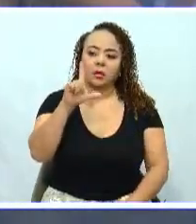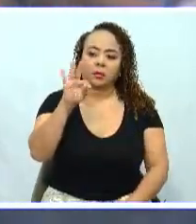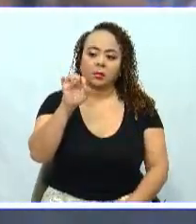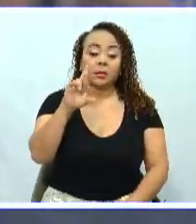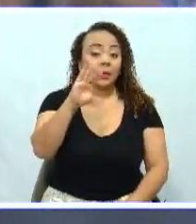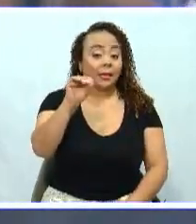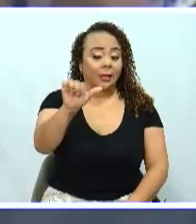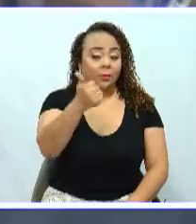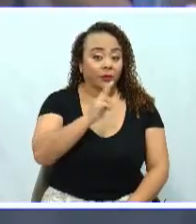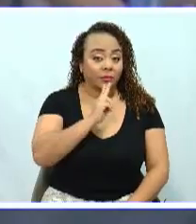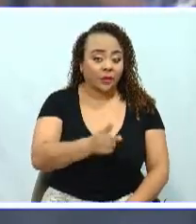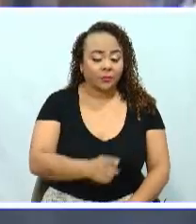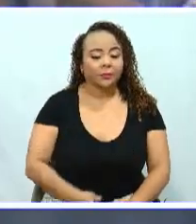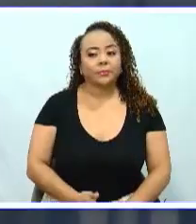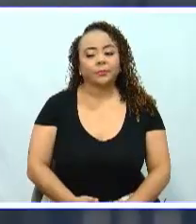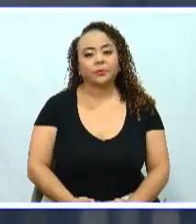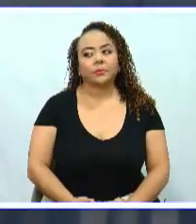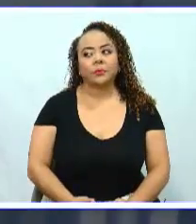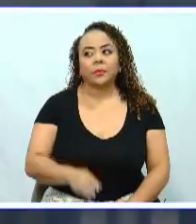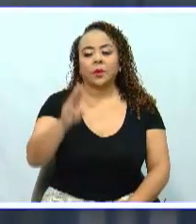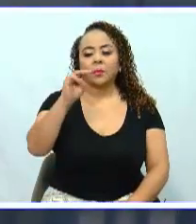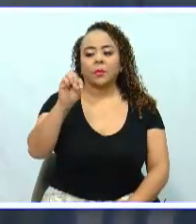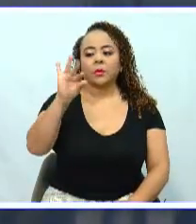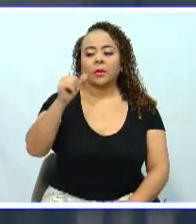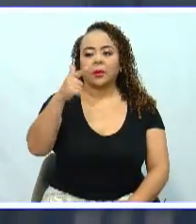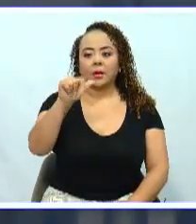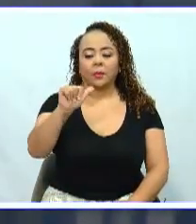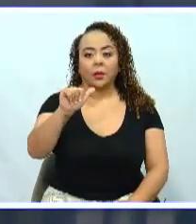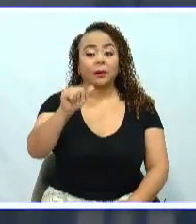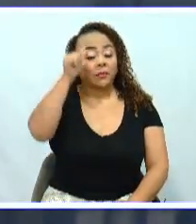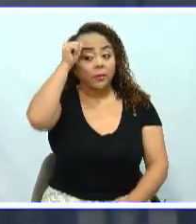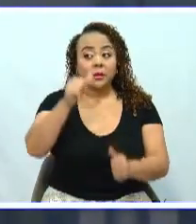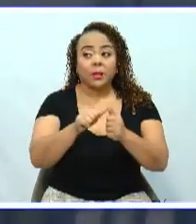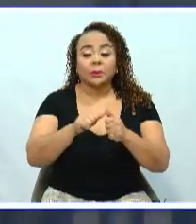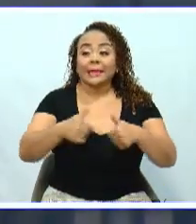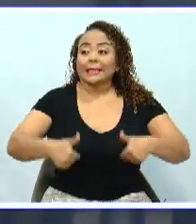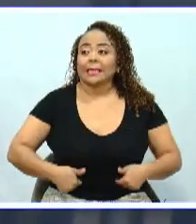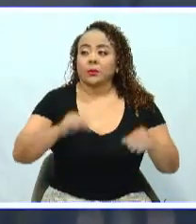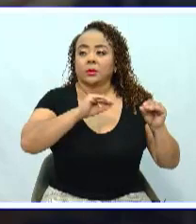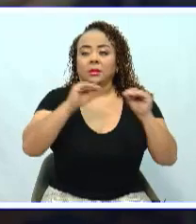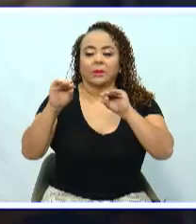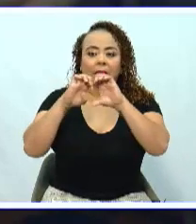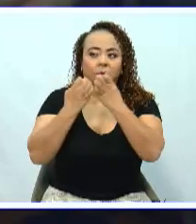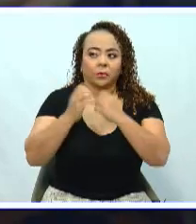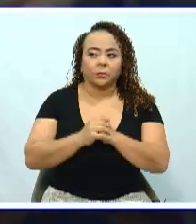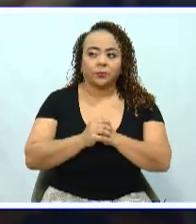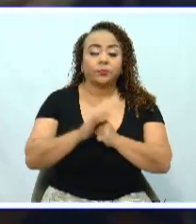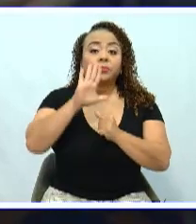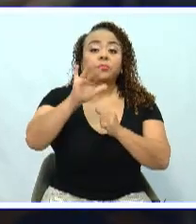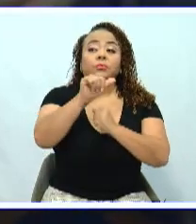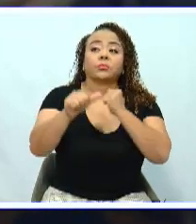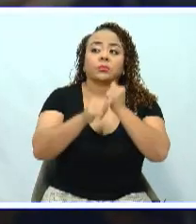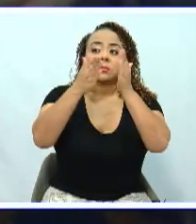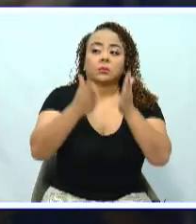lo otro cierto es que el Motagua recordemos que el técnico titular del Motagua se va a la selección su asistente